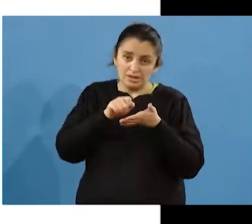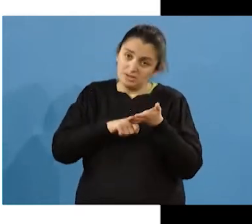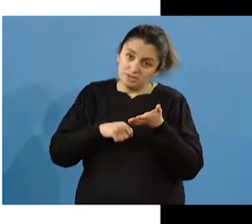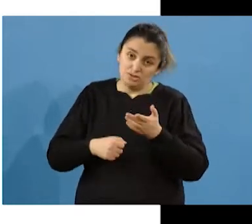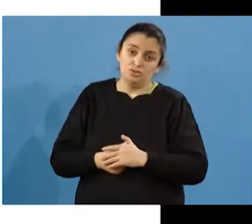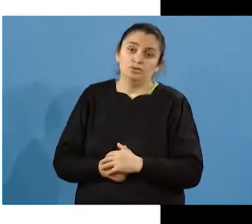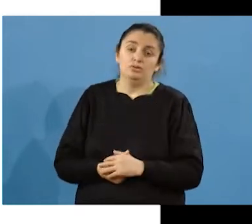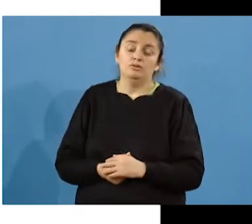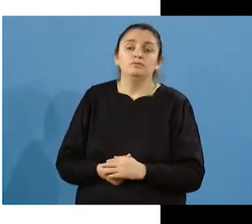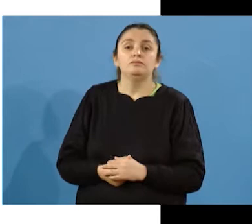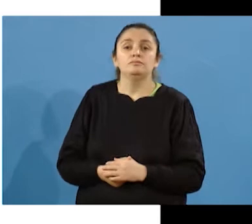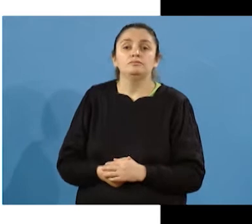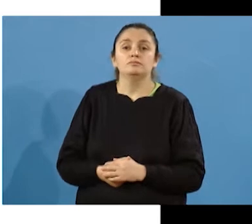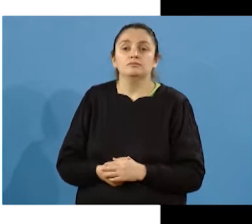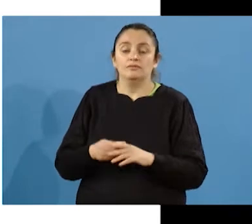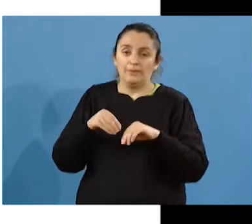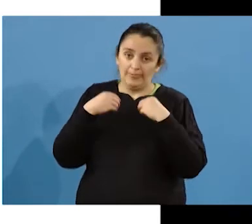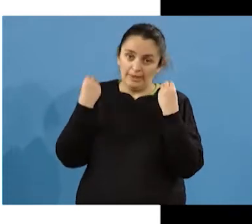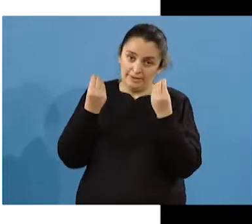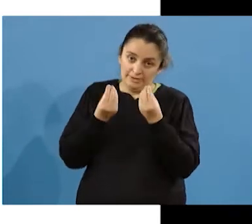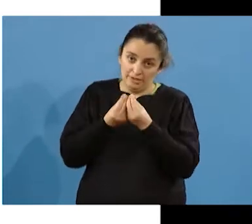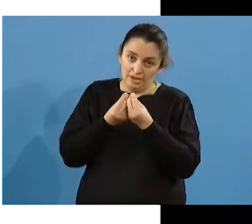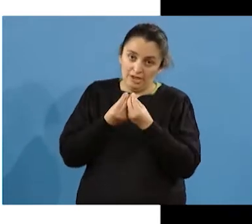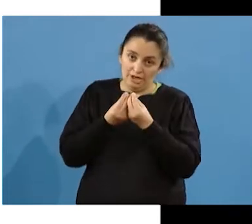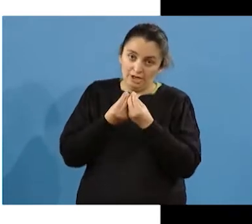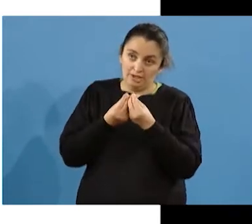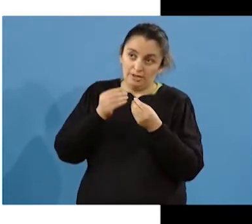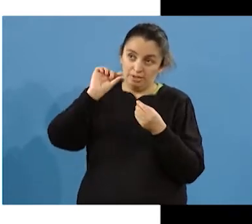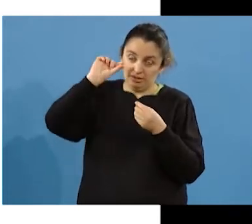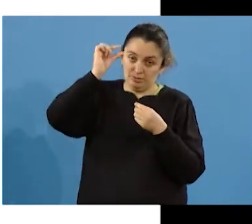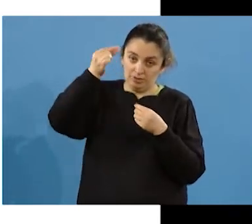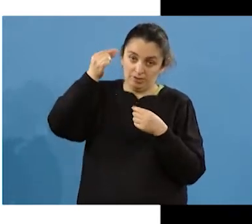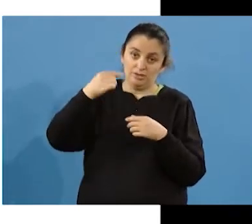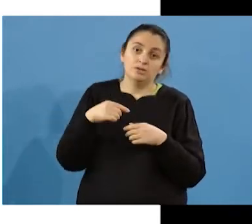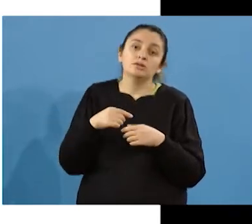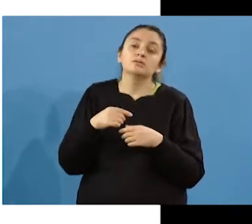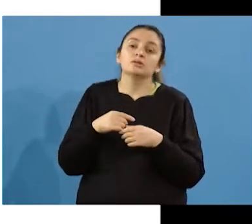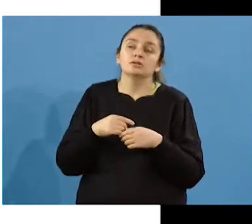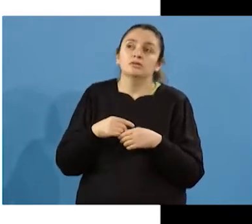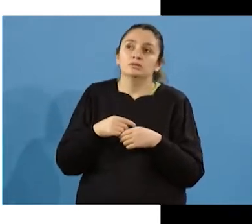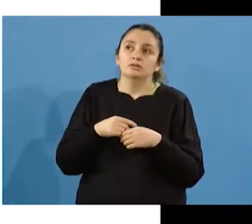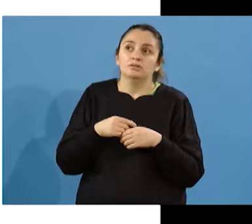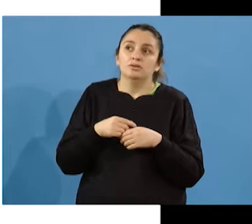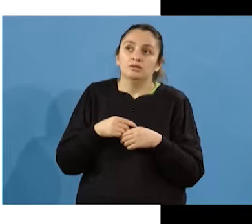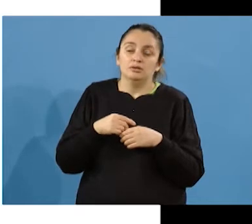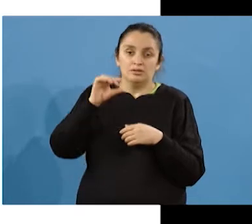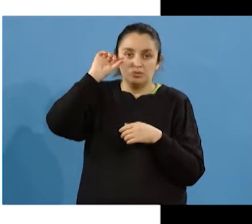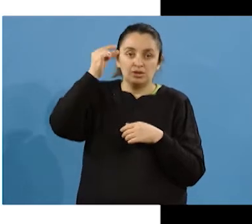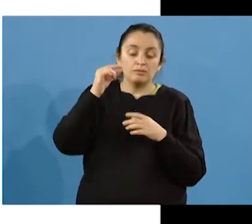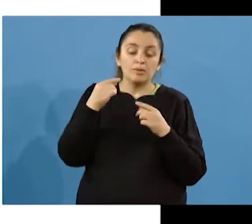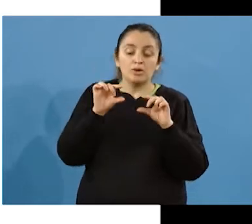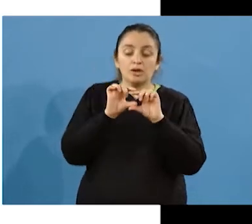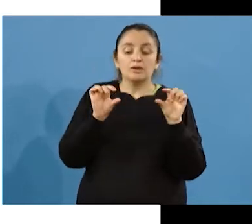acá les he puesto el resultado de la potencia el exponente de esa potencia pero lo que no he puesto